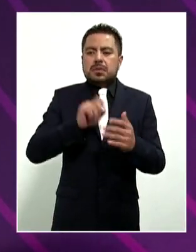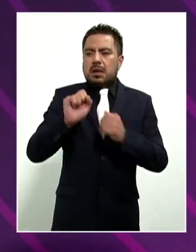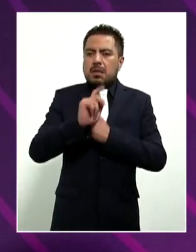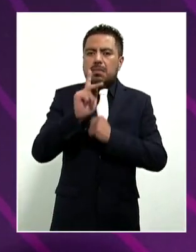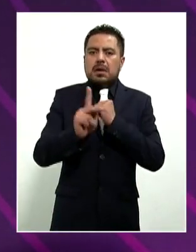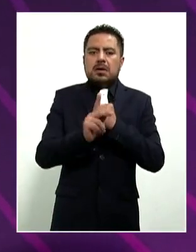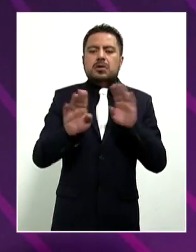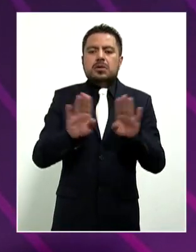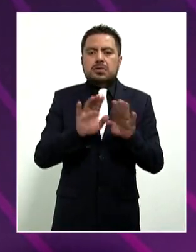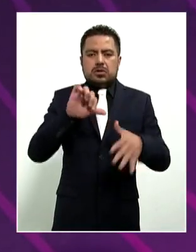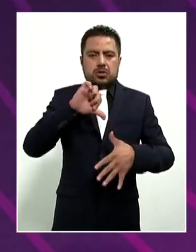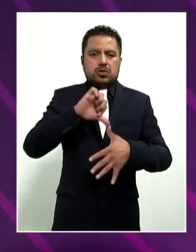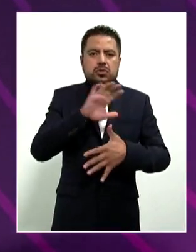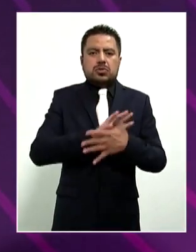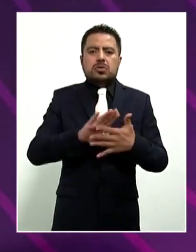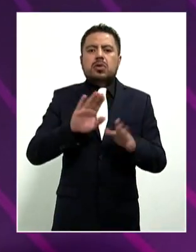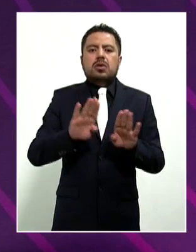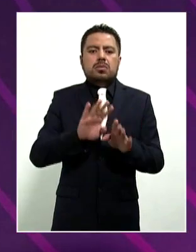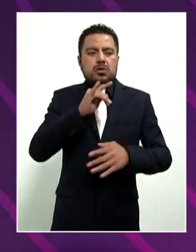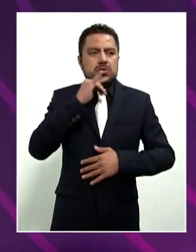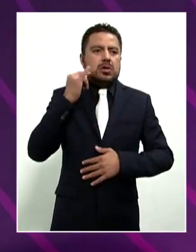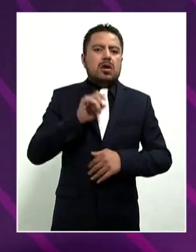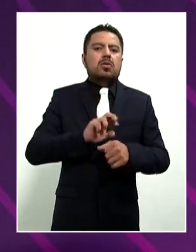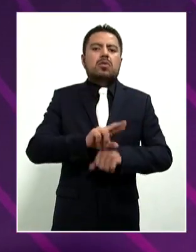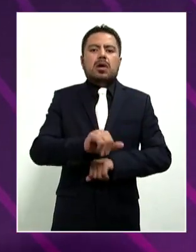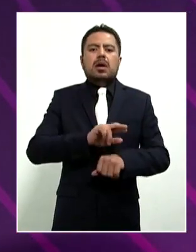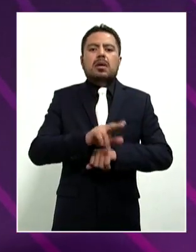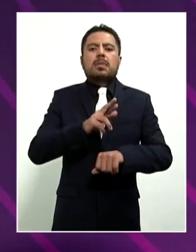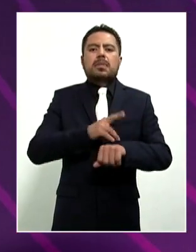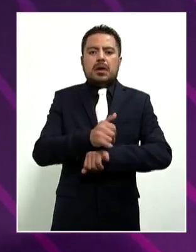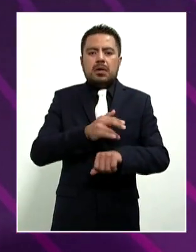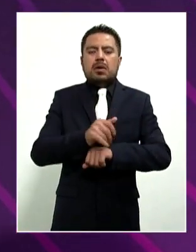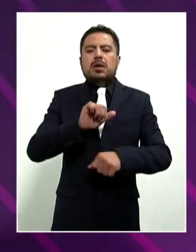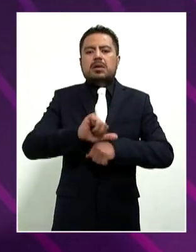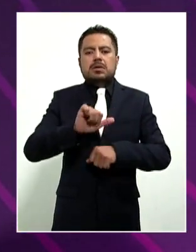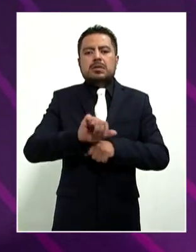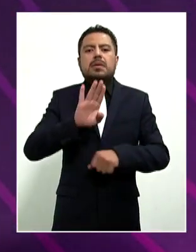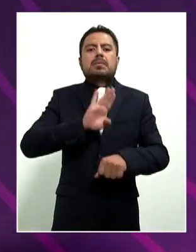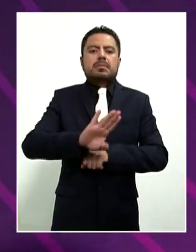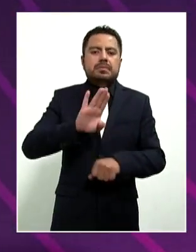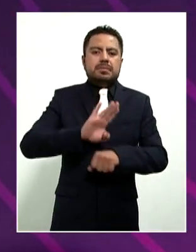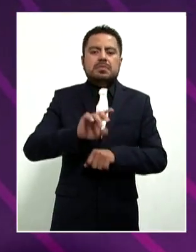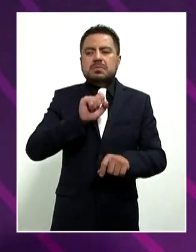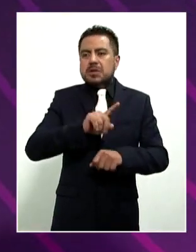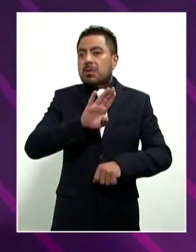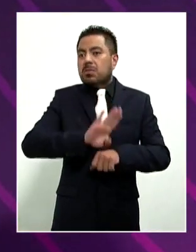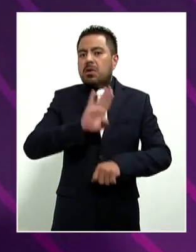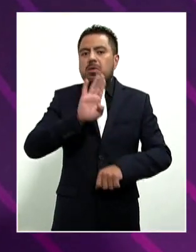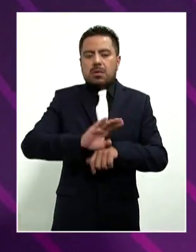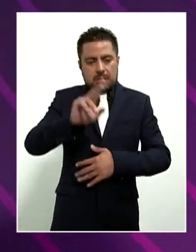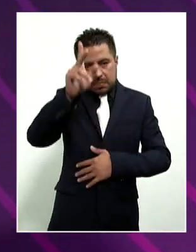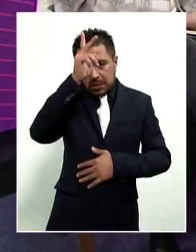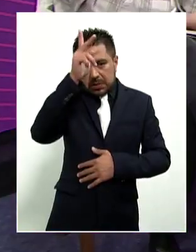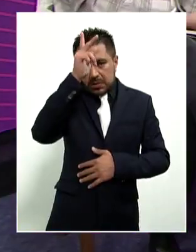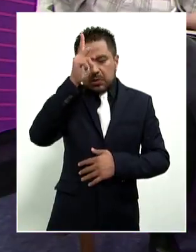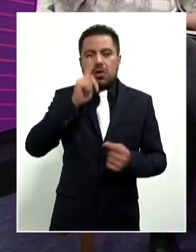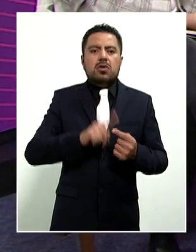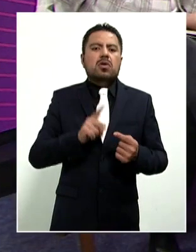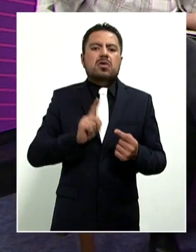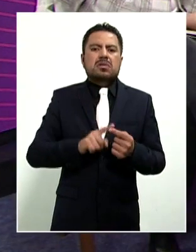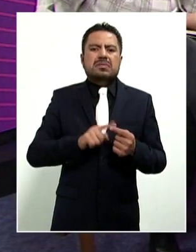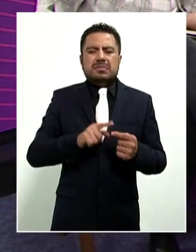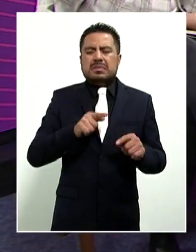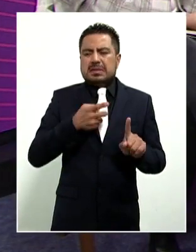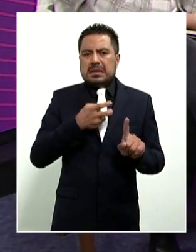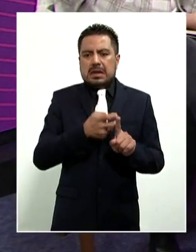países del Cono Sur, ya fuera Chile, Uruguay, Paraguay, la Argentina, el Brasil, la propia Bolivia, Perú, en donde hubo todos